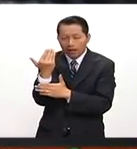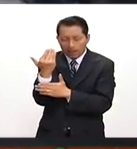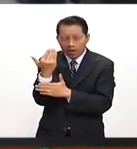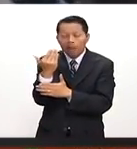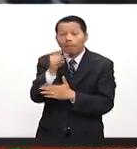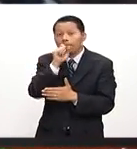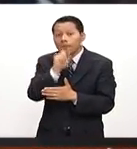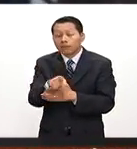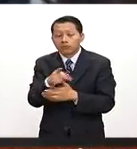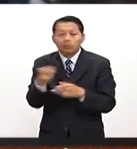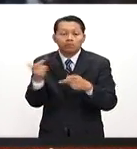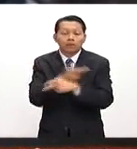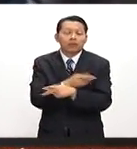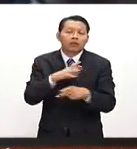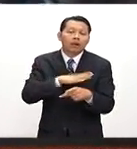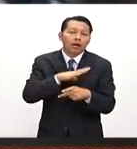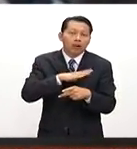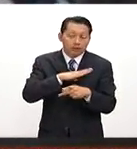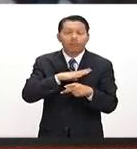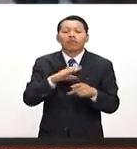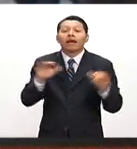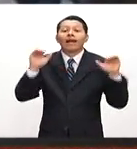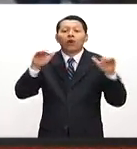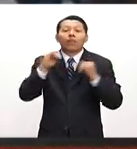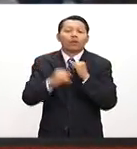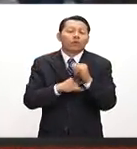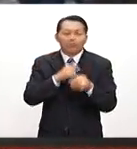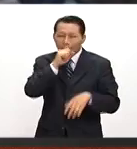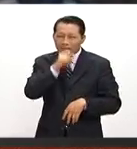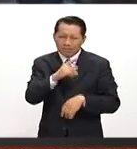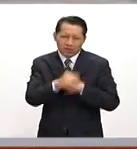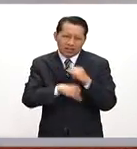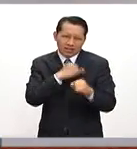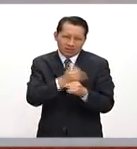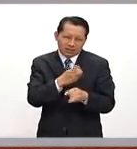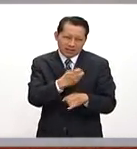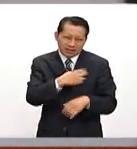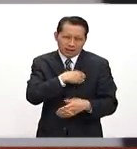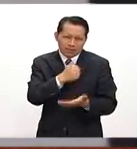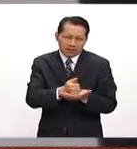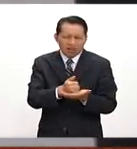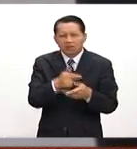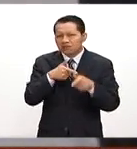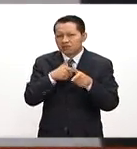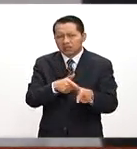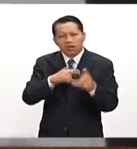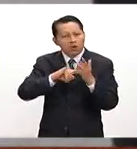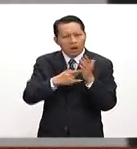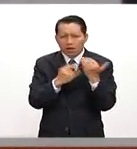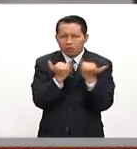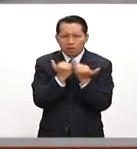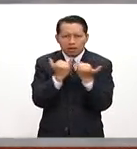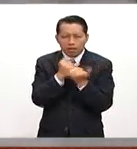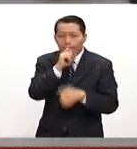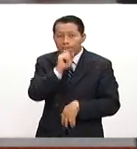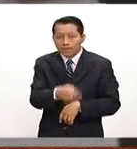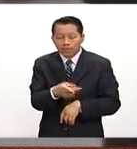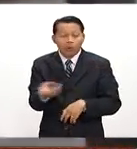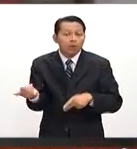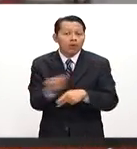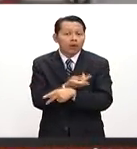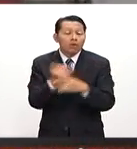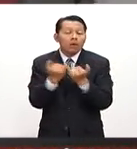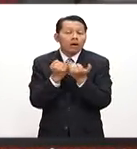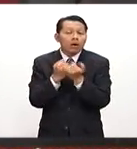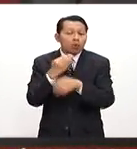salidas de los vuelos programados en el aeropuerto internacional de esta capital se mantienen dentro de lo planeado. Hasta este momento, pues les comento que